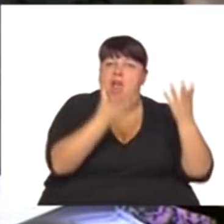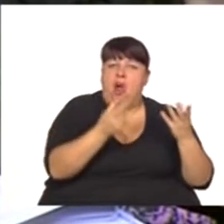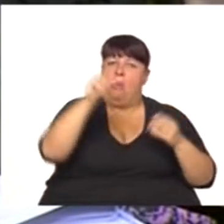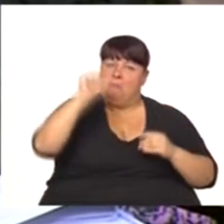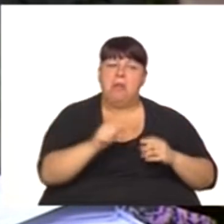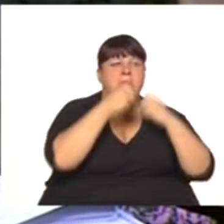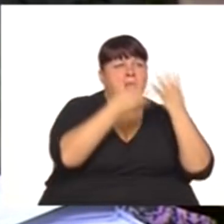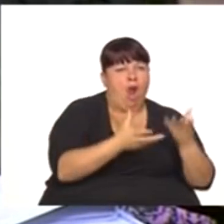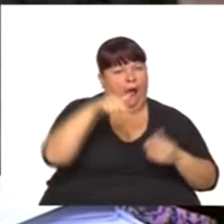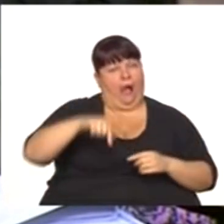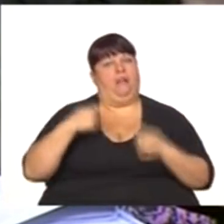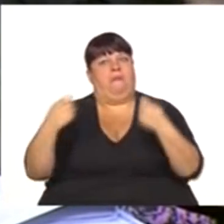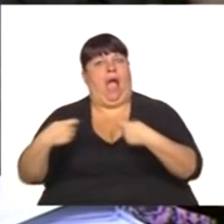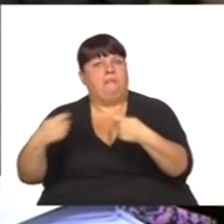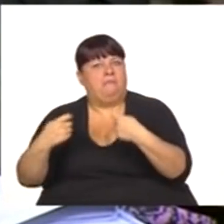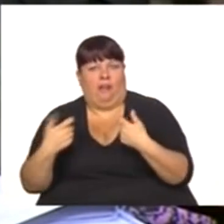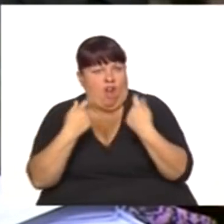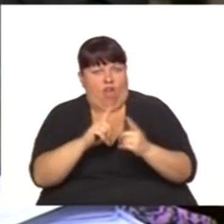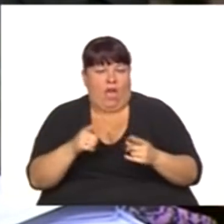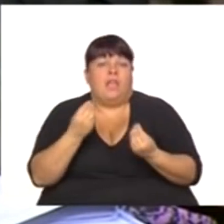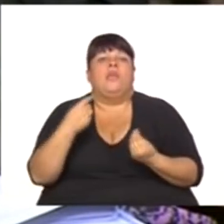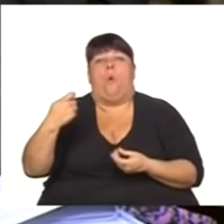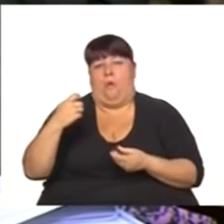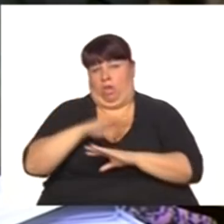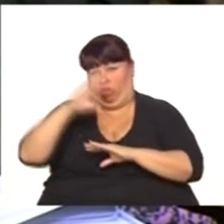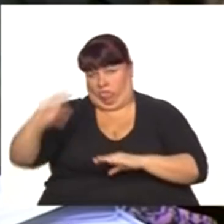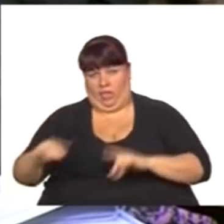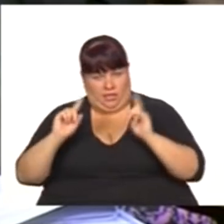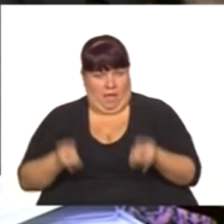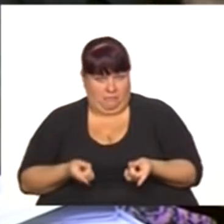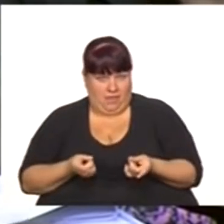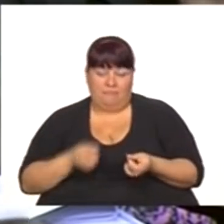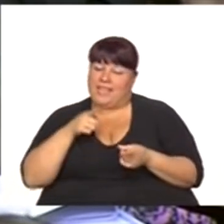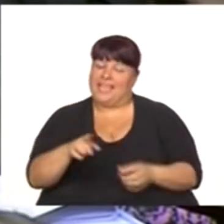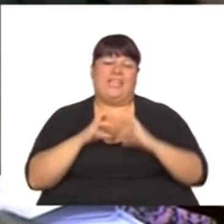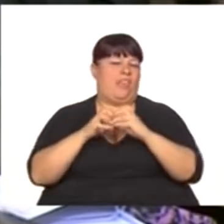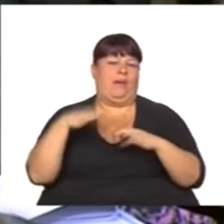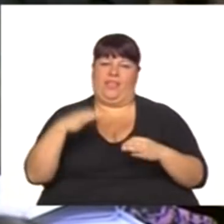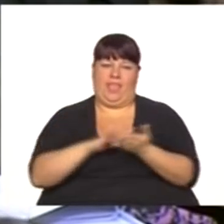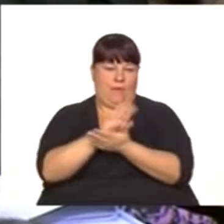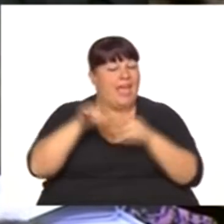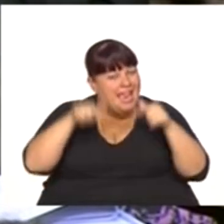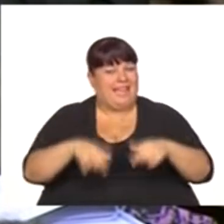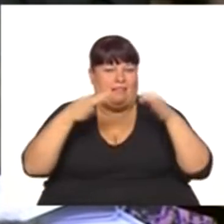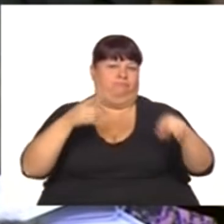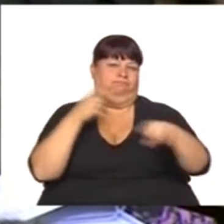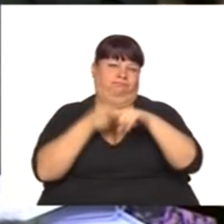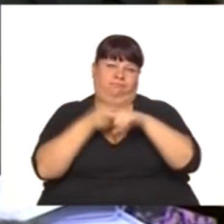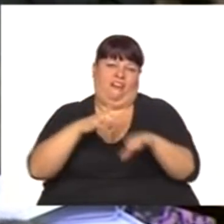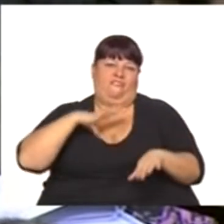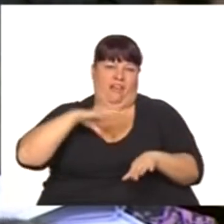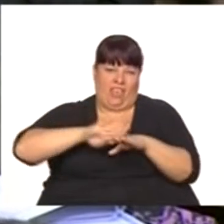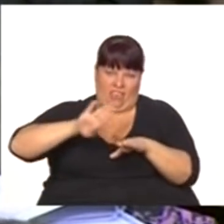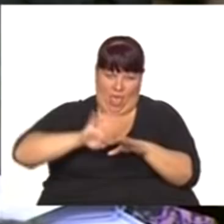con mucho menos, naturalmente que queda menos para los jubilados. Y este es el debate que tenemos que dar, esta es la verdadera discusión